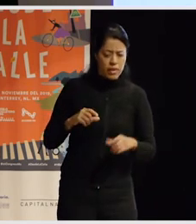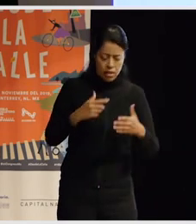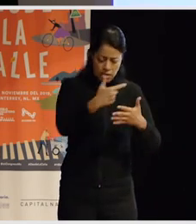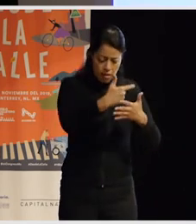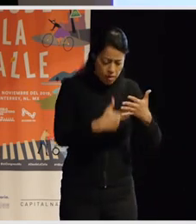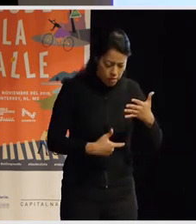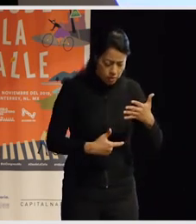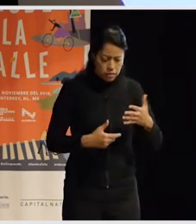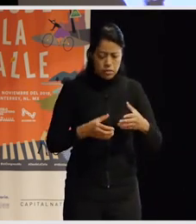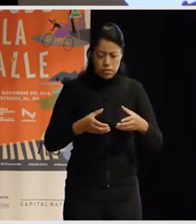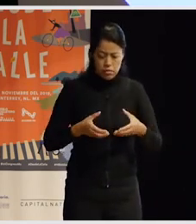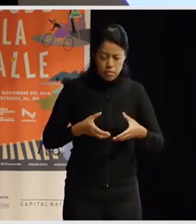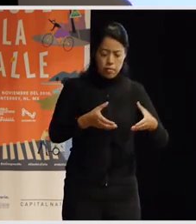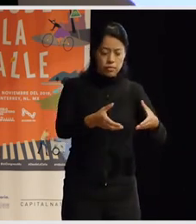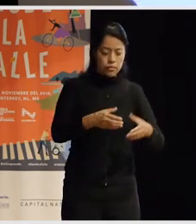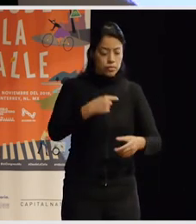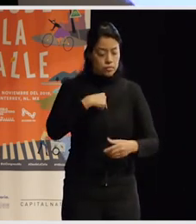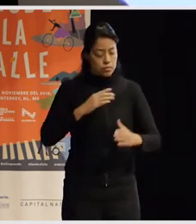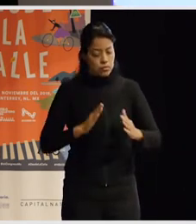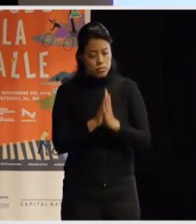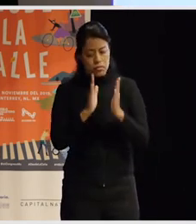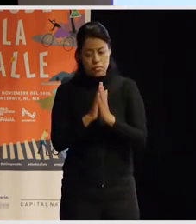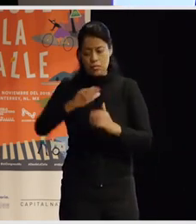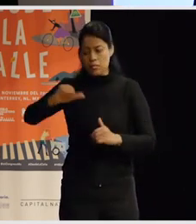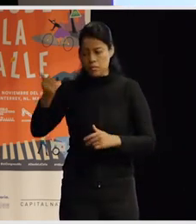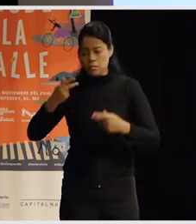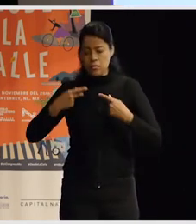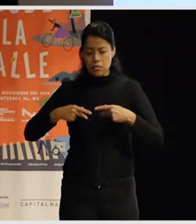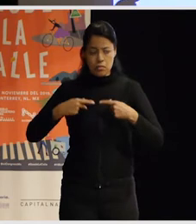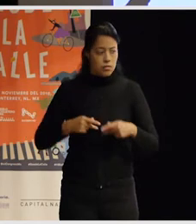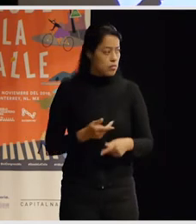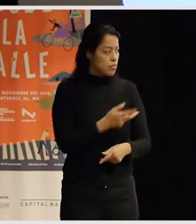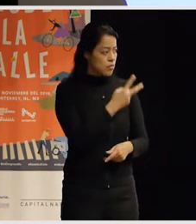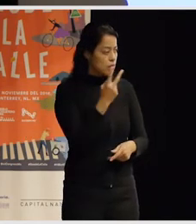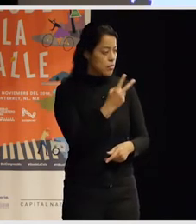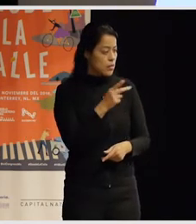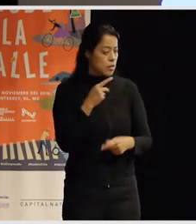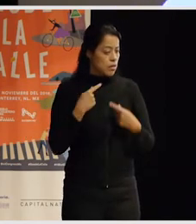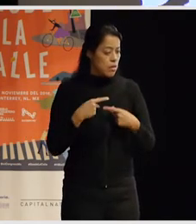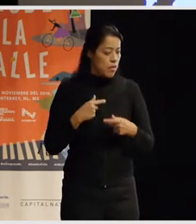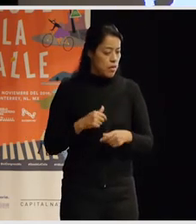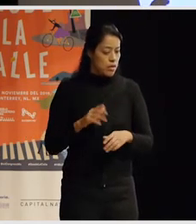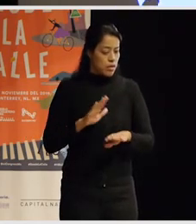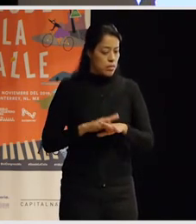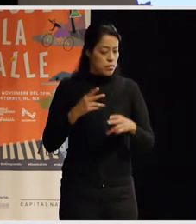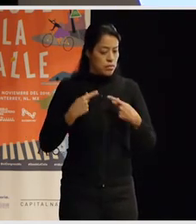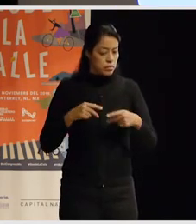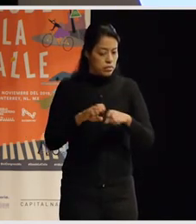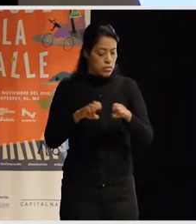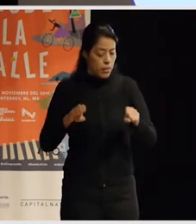de calles donde colabore con entre otras personas kenia y wicho que están por acá y hoy más personas del